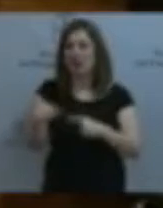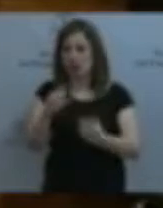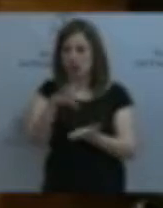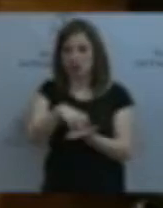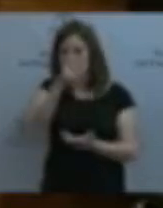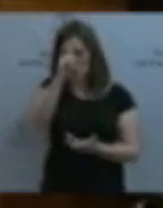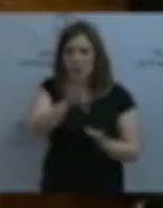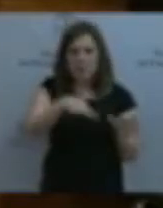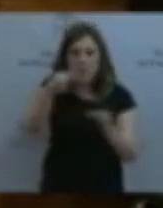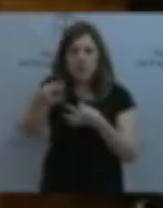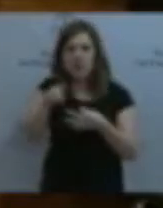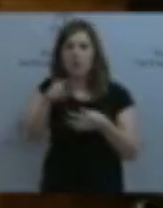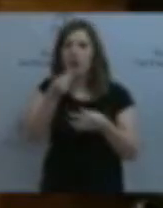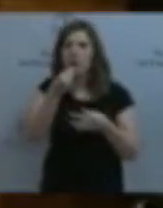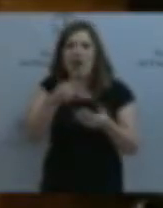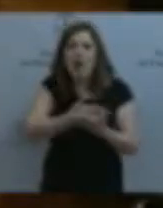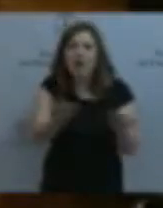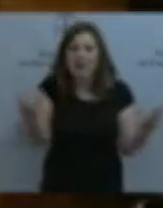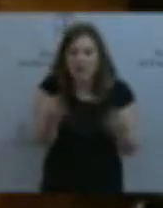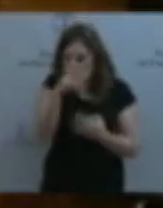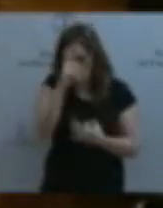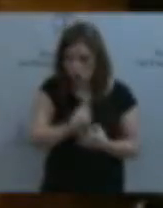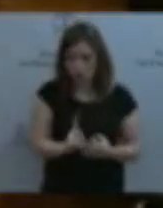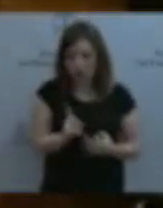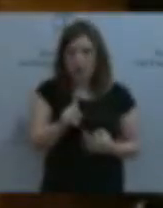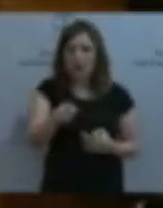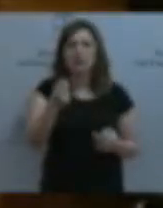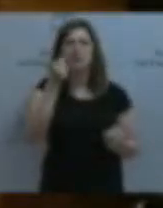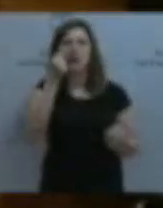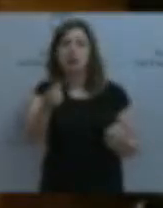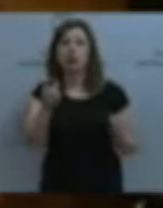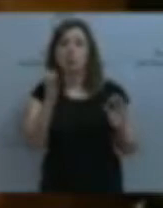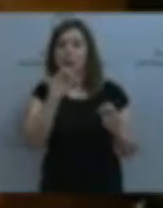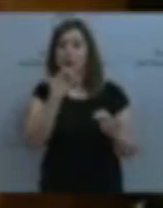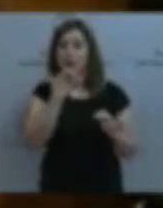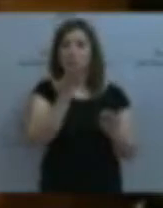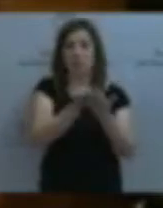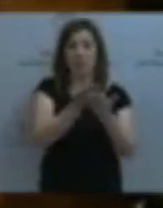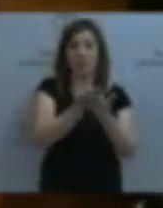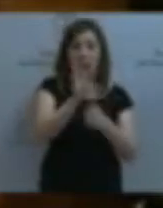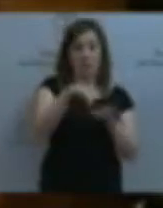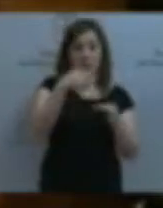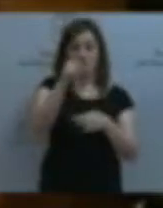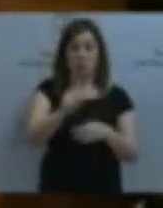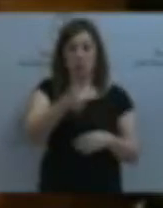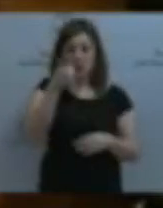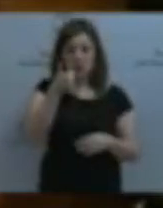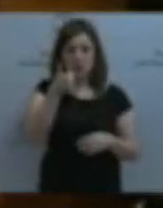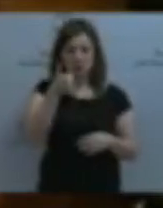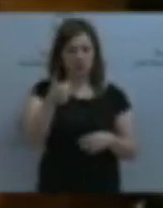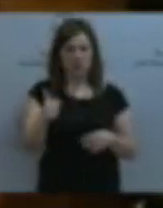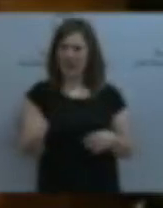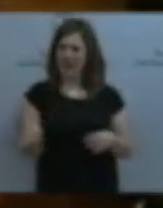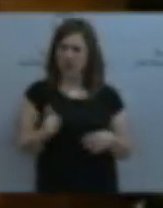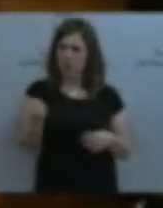y la comida que estaba ofertada. Luego se dieron cuenta de que cuando pedían los pinchos más baratos, casualmente pasaba todo el